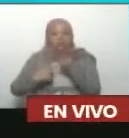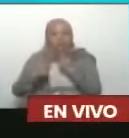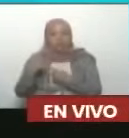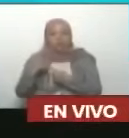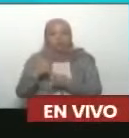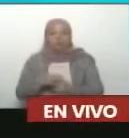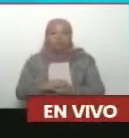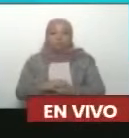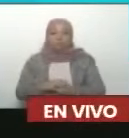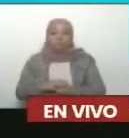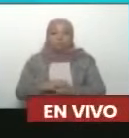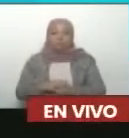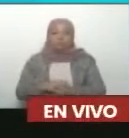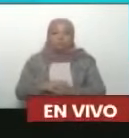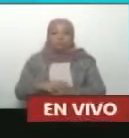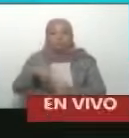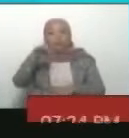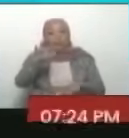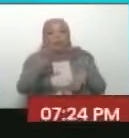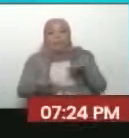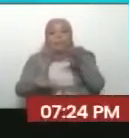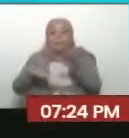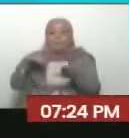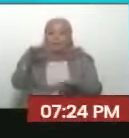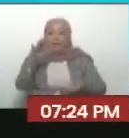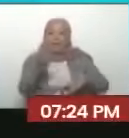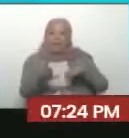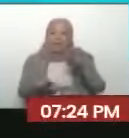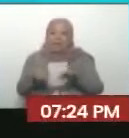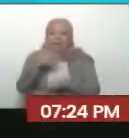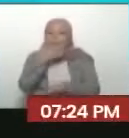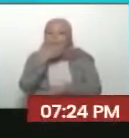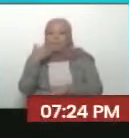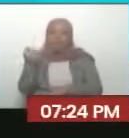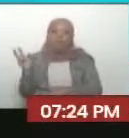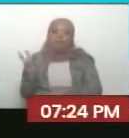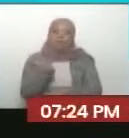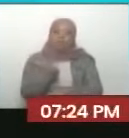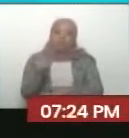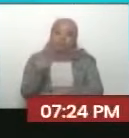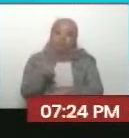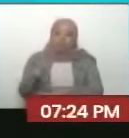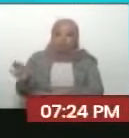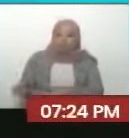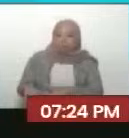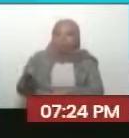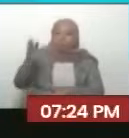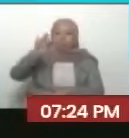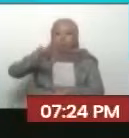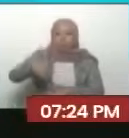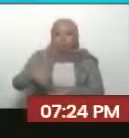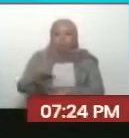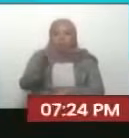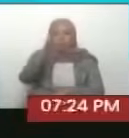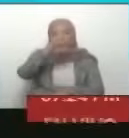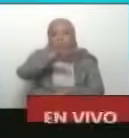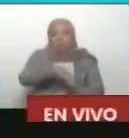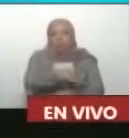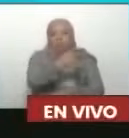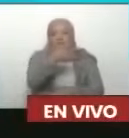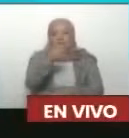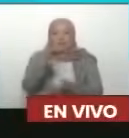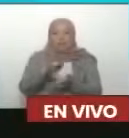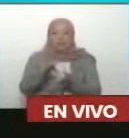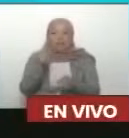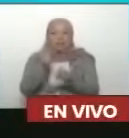toque, las playas, las mejores del mundo, la gran sabana, tierra única,